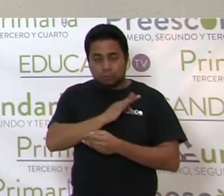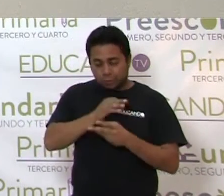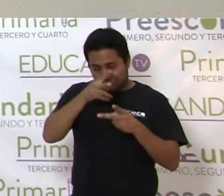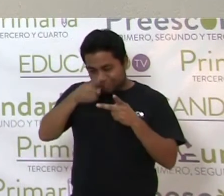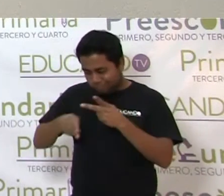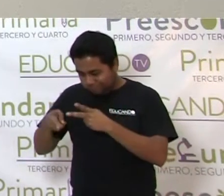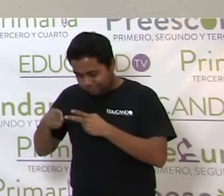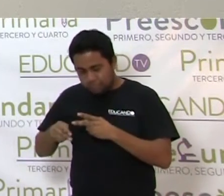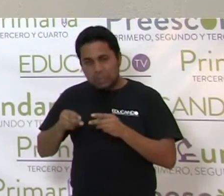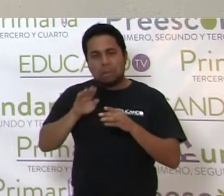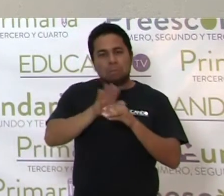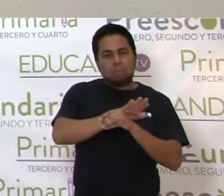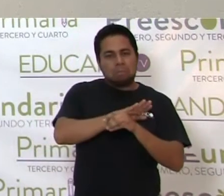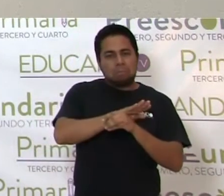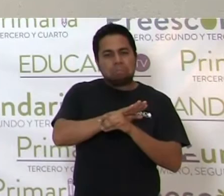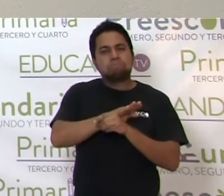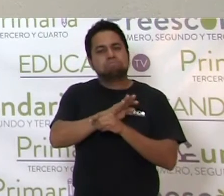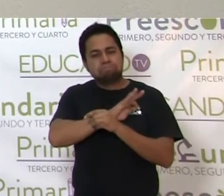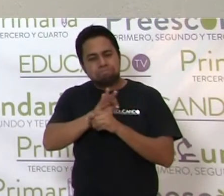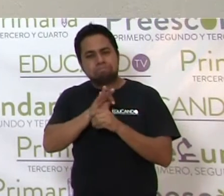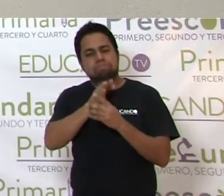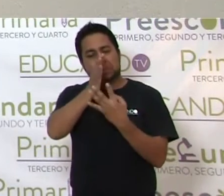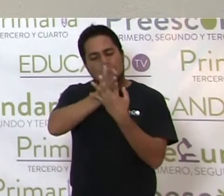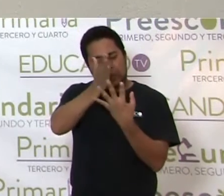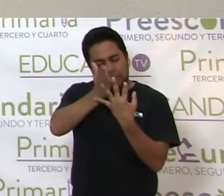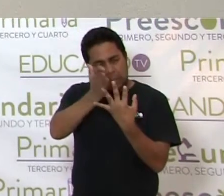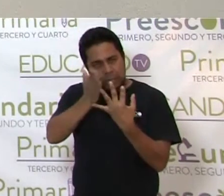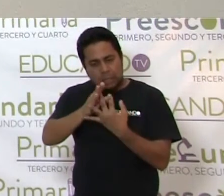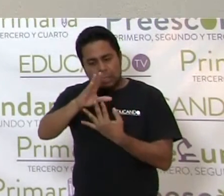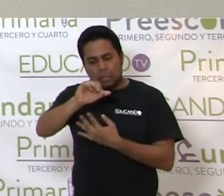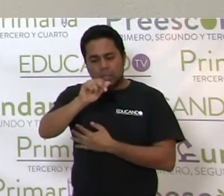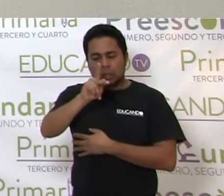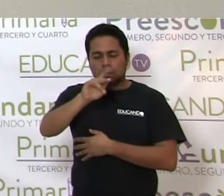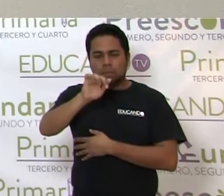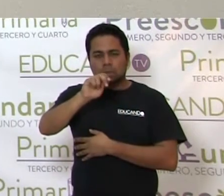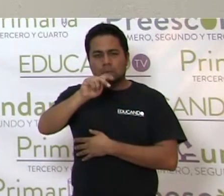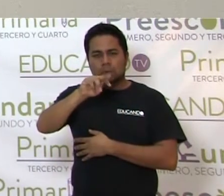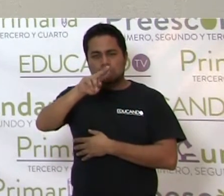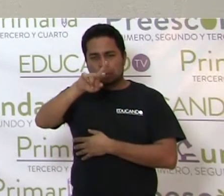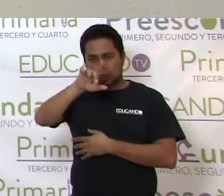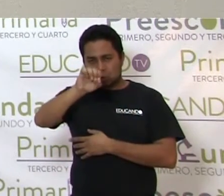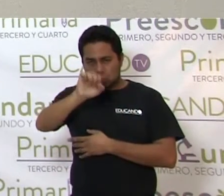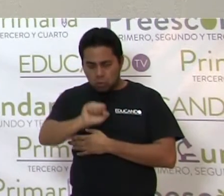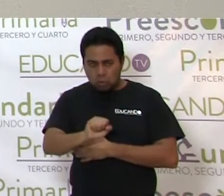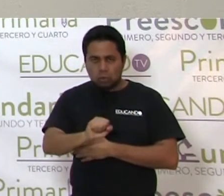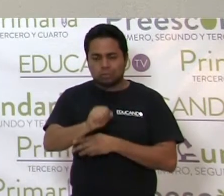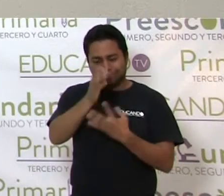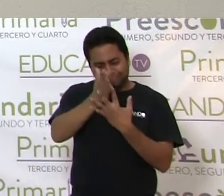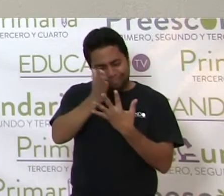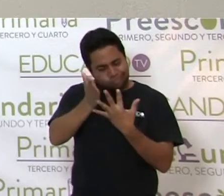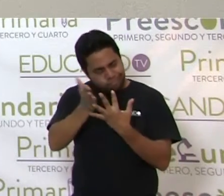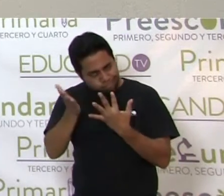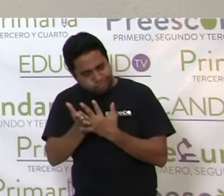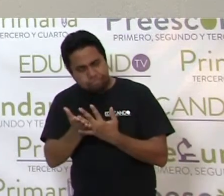divididos por capítulos o por apartados. Entonces, aquí vemos que no hay